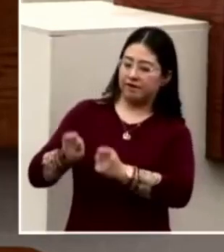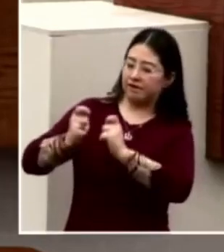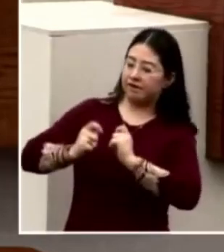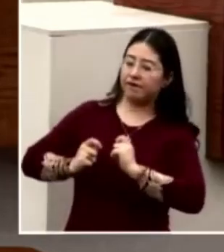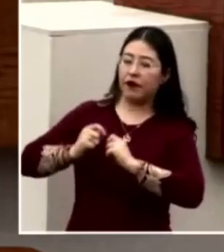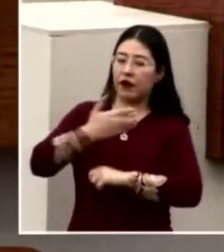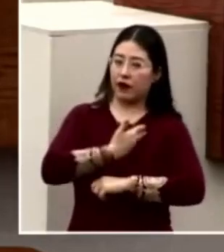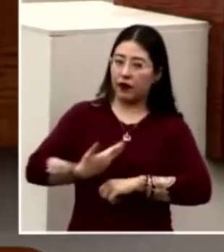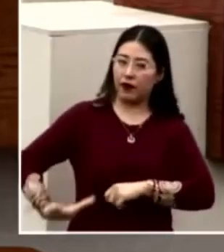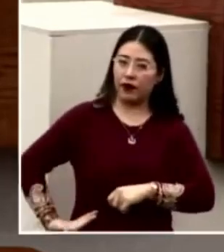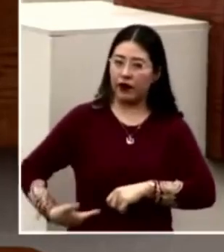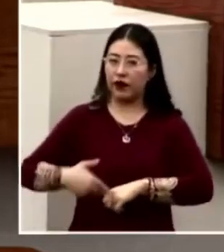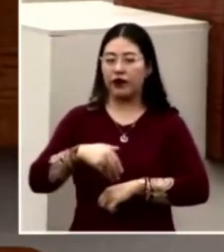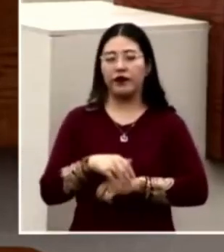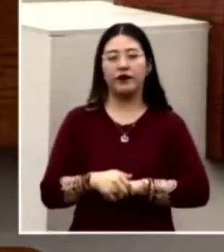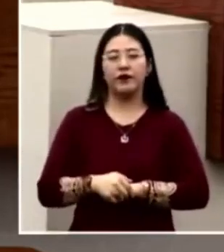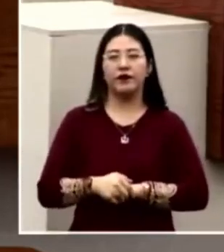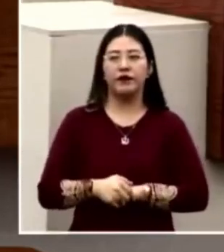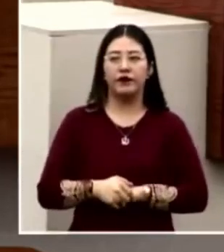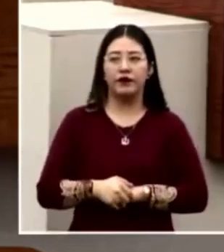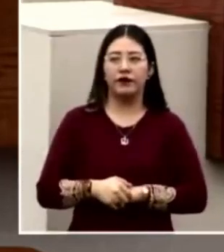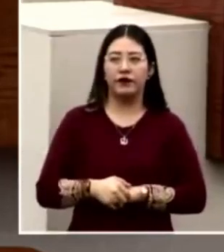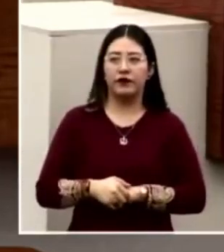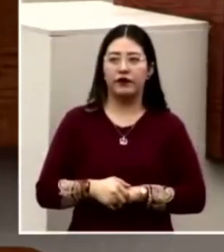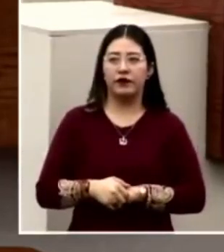República. Se trata